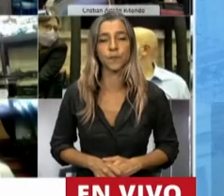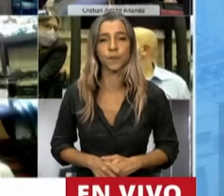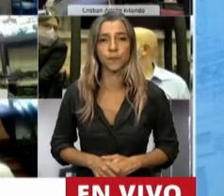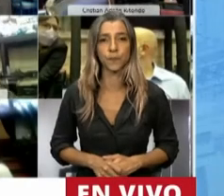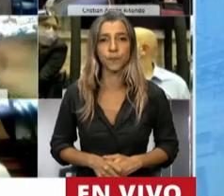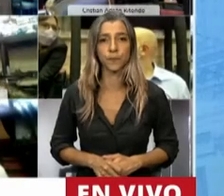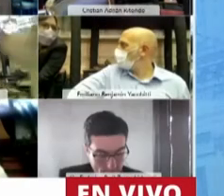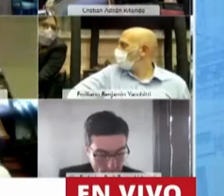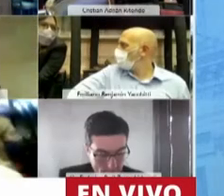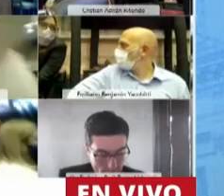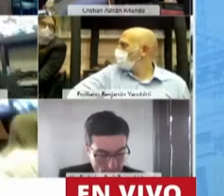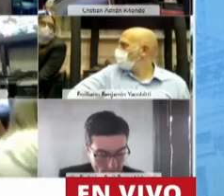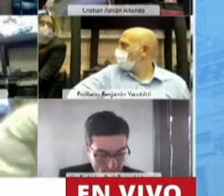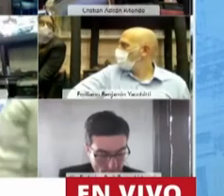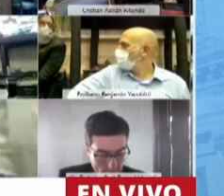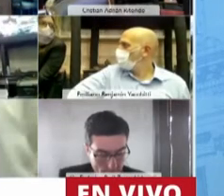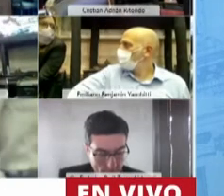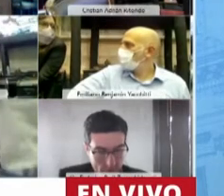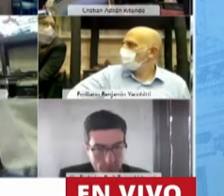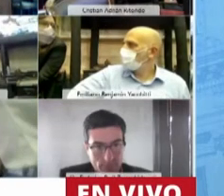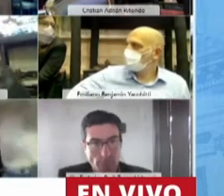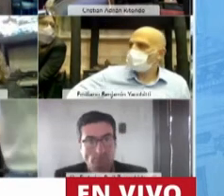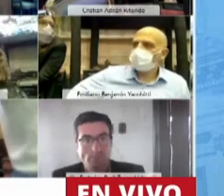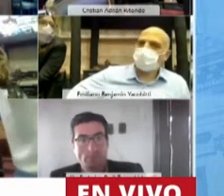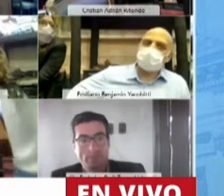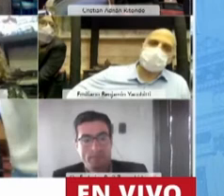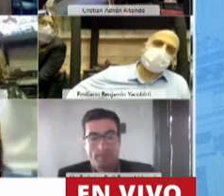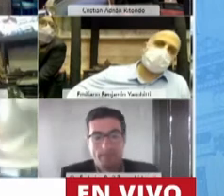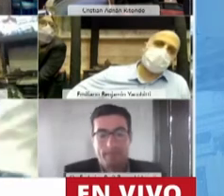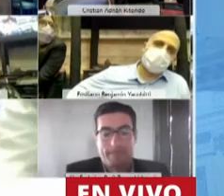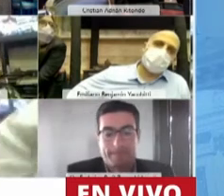Tiene la palabra la diputada Morales Gorleri. Victoria.